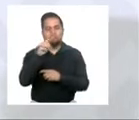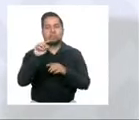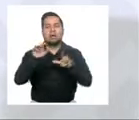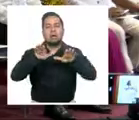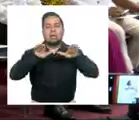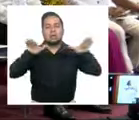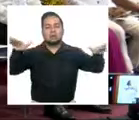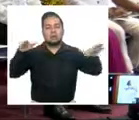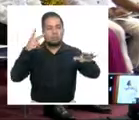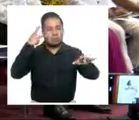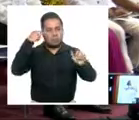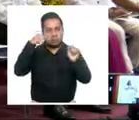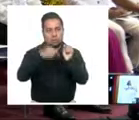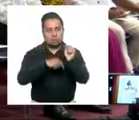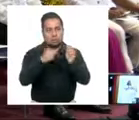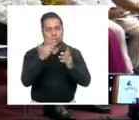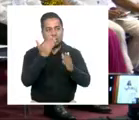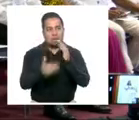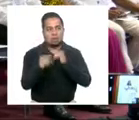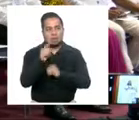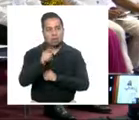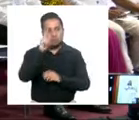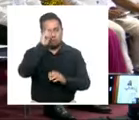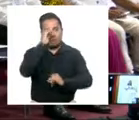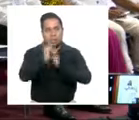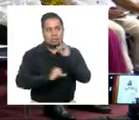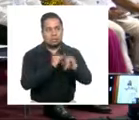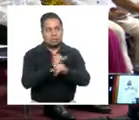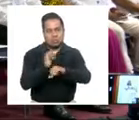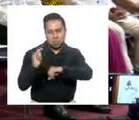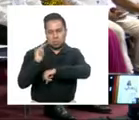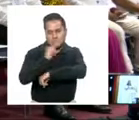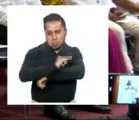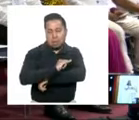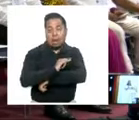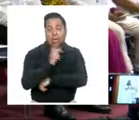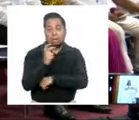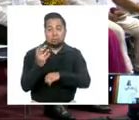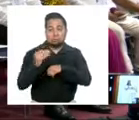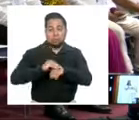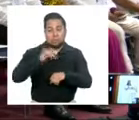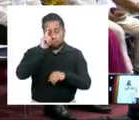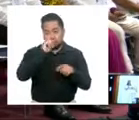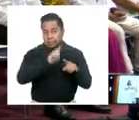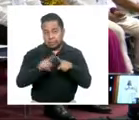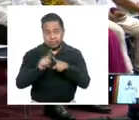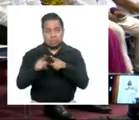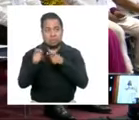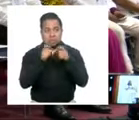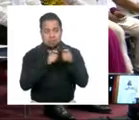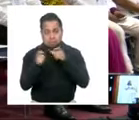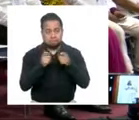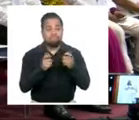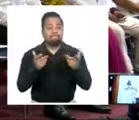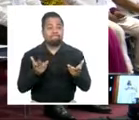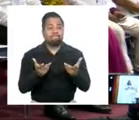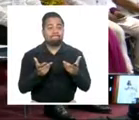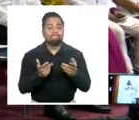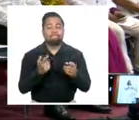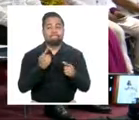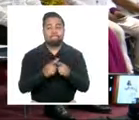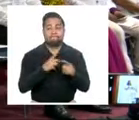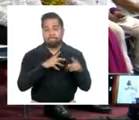aeropuerto de Puerto Escondido, que ahora será de nivel internacional, y que eso se va a sumar a las operaciones de